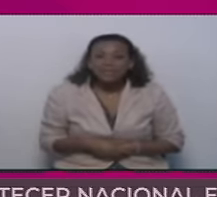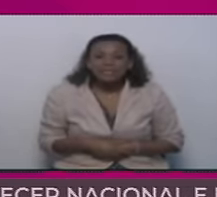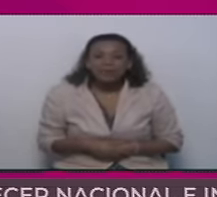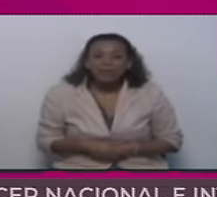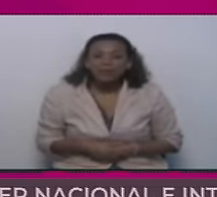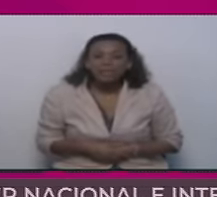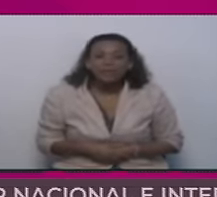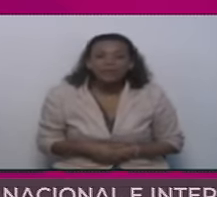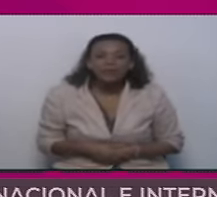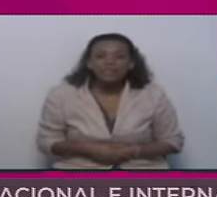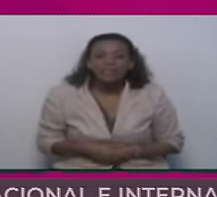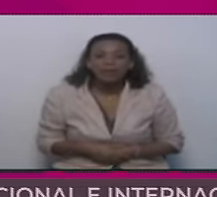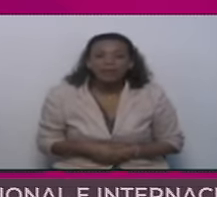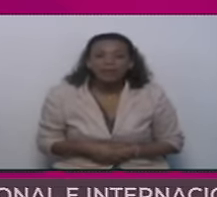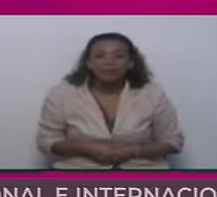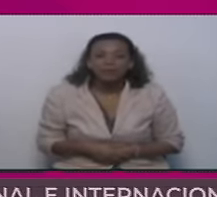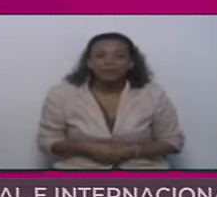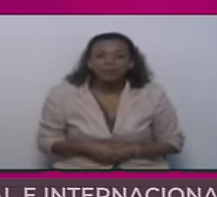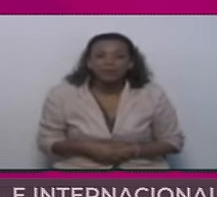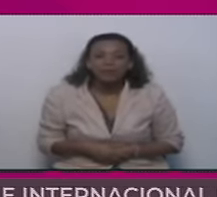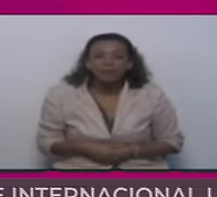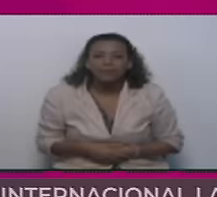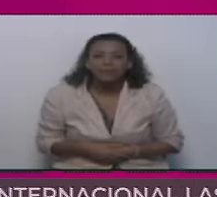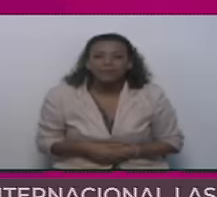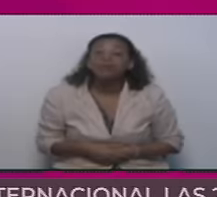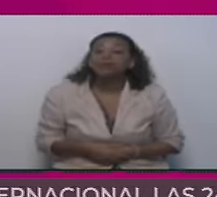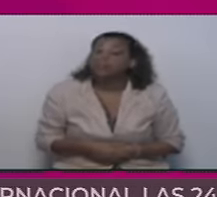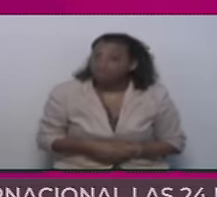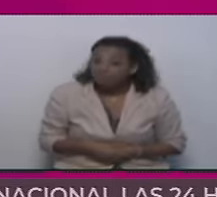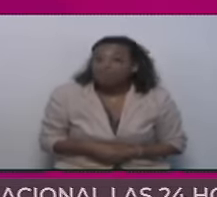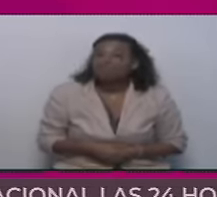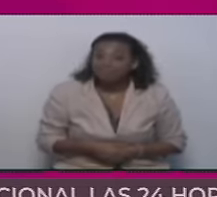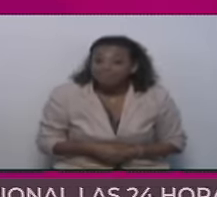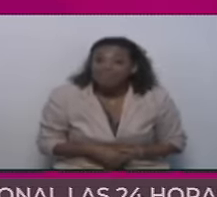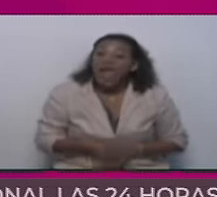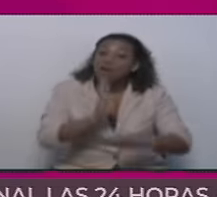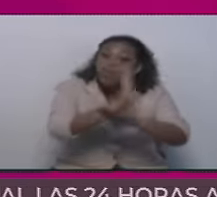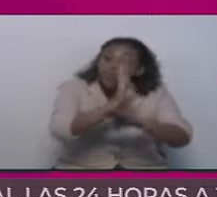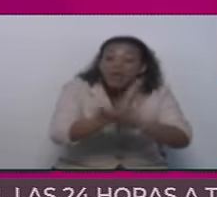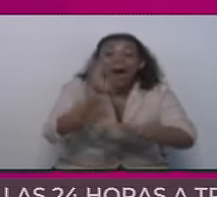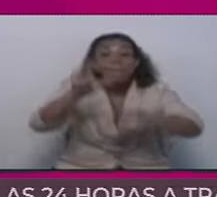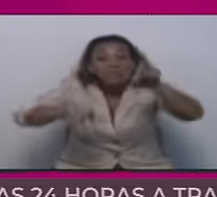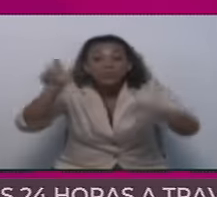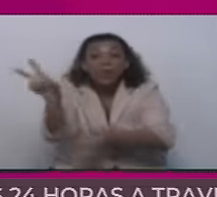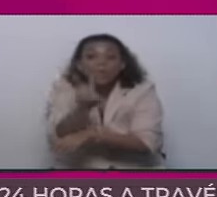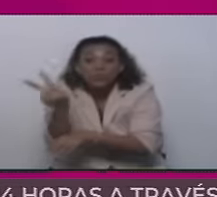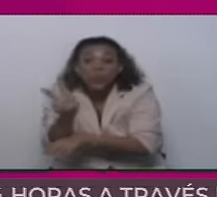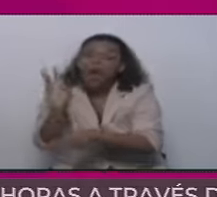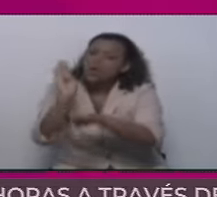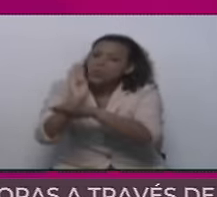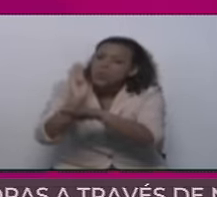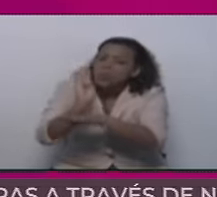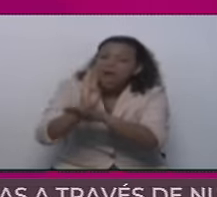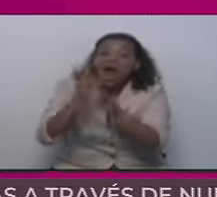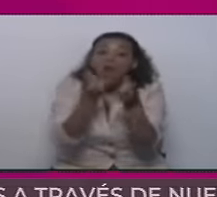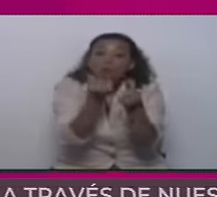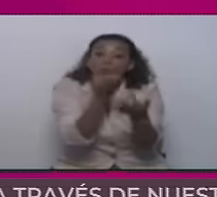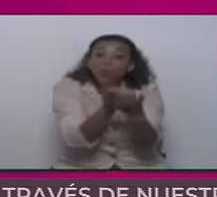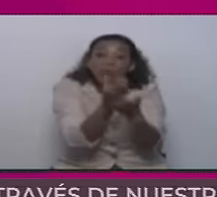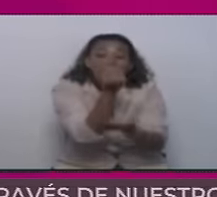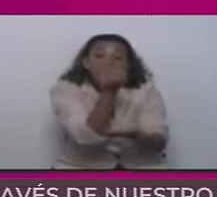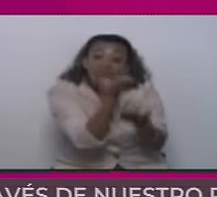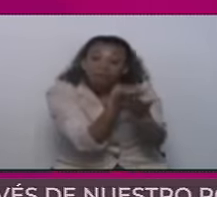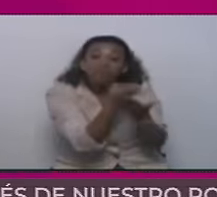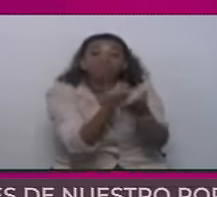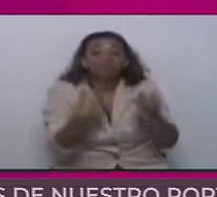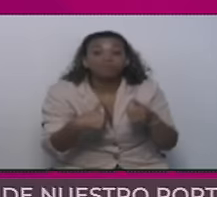economía va viento en popa. Hay que cuidar a Venezuela. Hay que cuidar la economía.